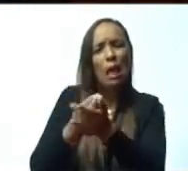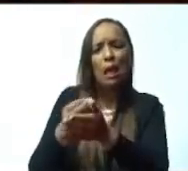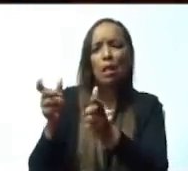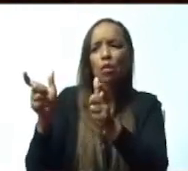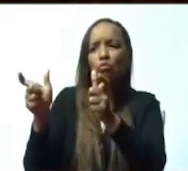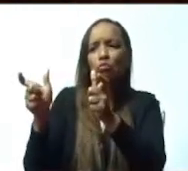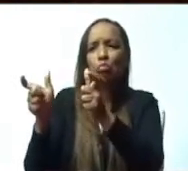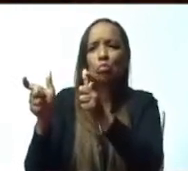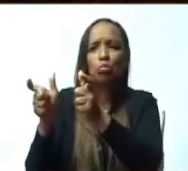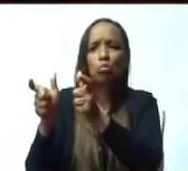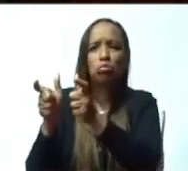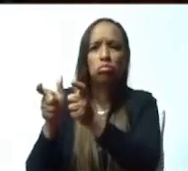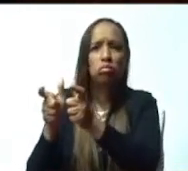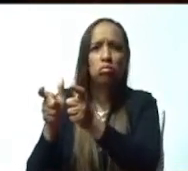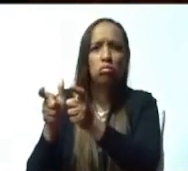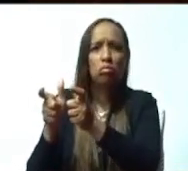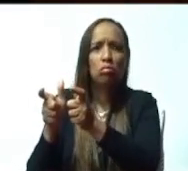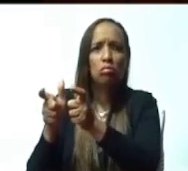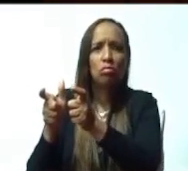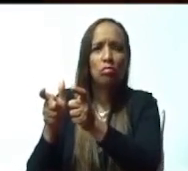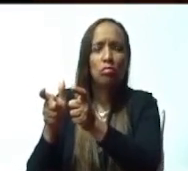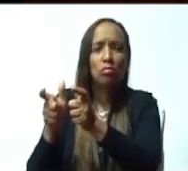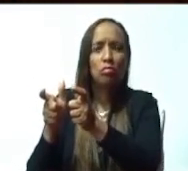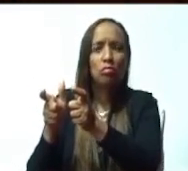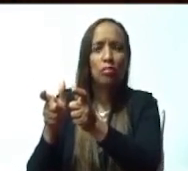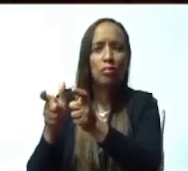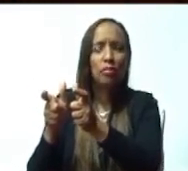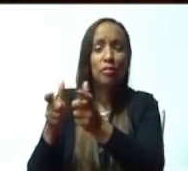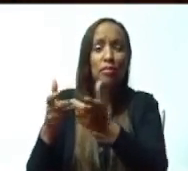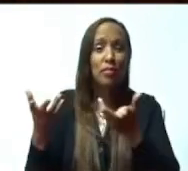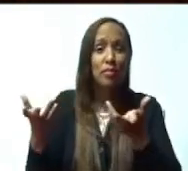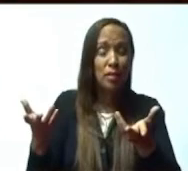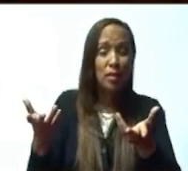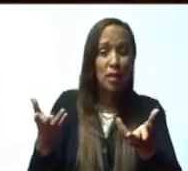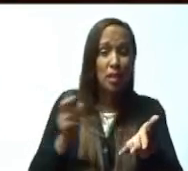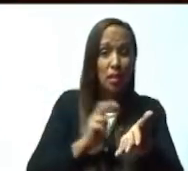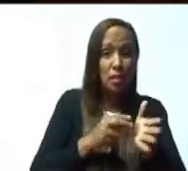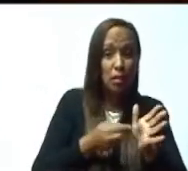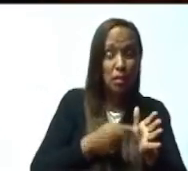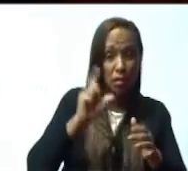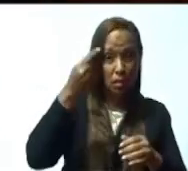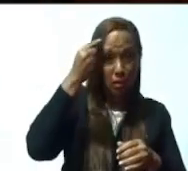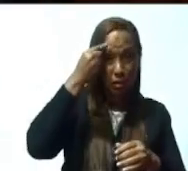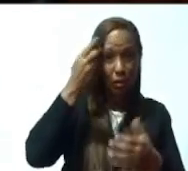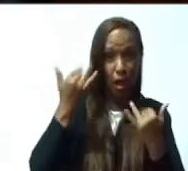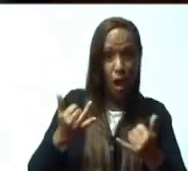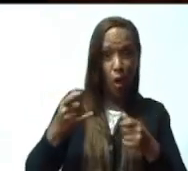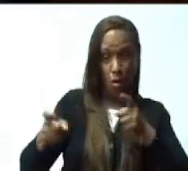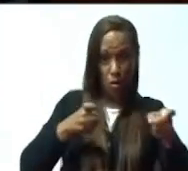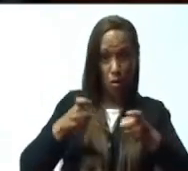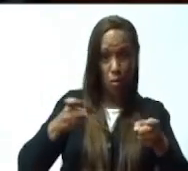Porque sabemos que tenemos un gobierno que gobierna para los ricos, pero ese es el papel de él, es nosotros que tenemos que decirle que no.